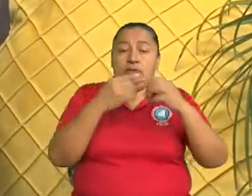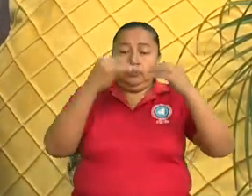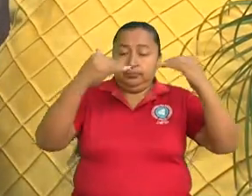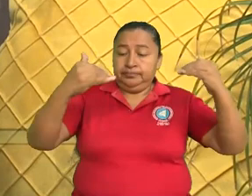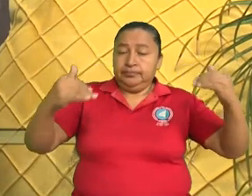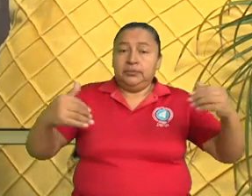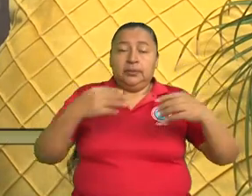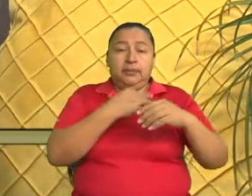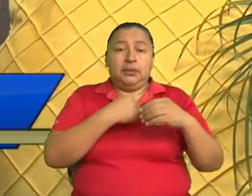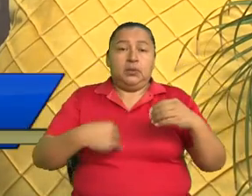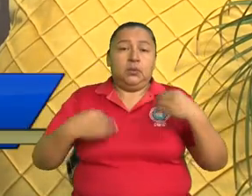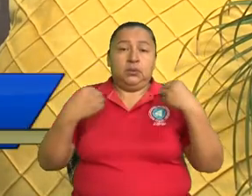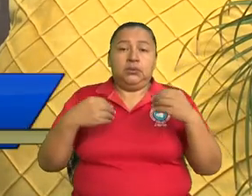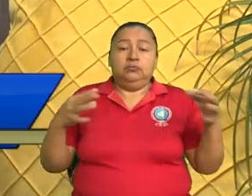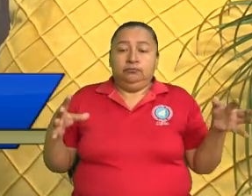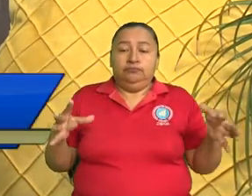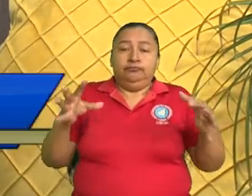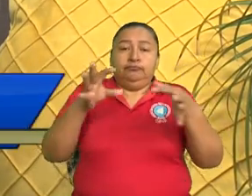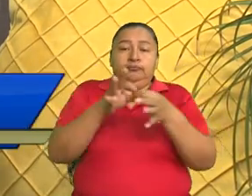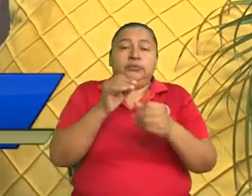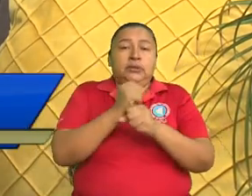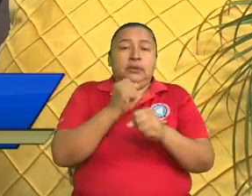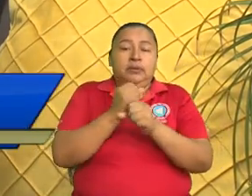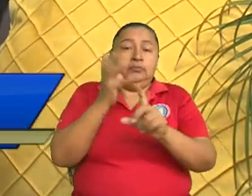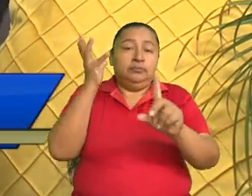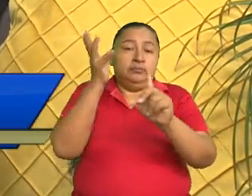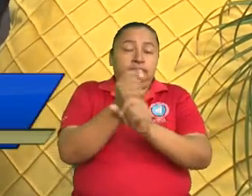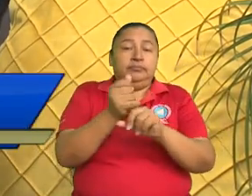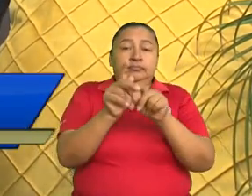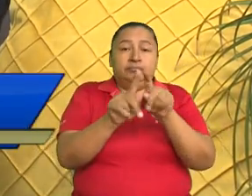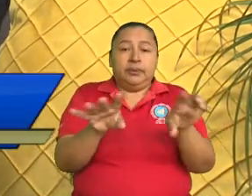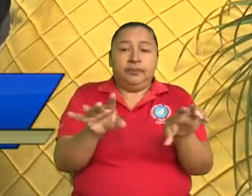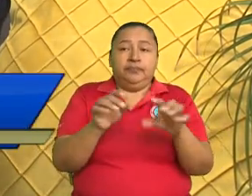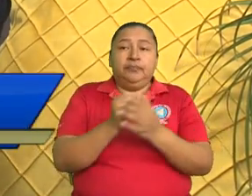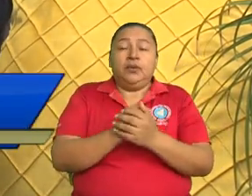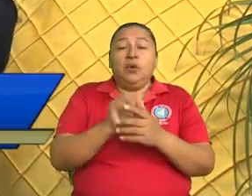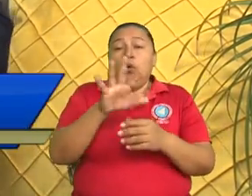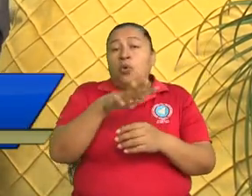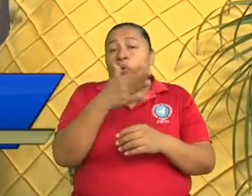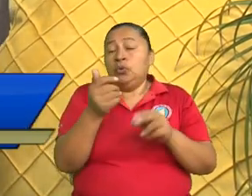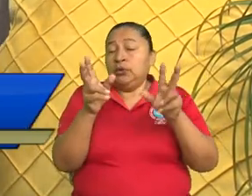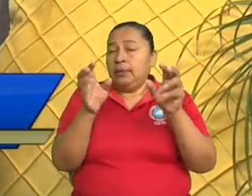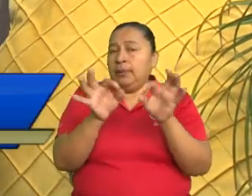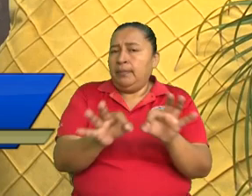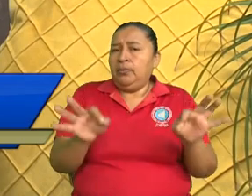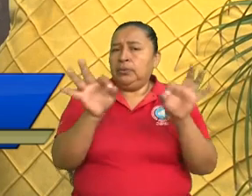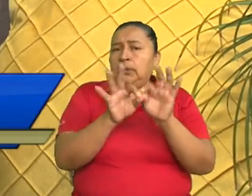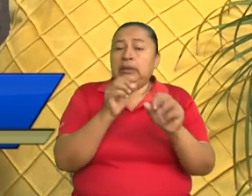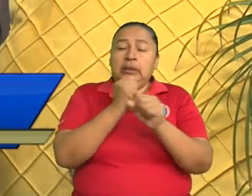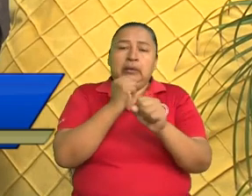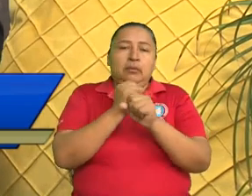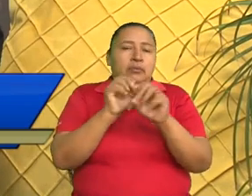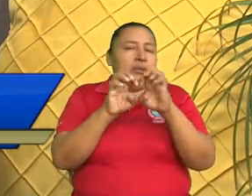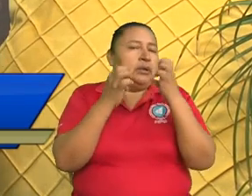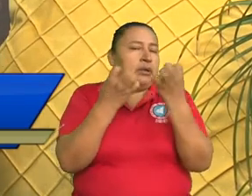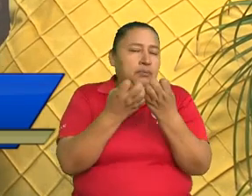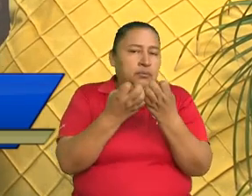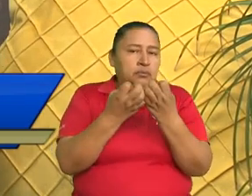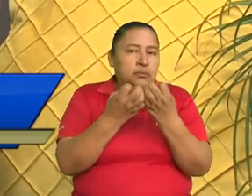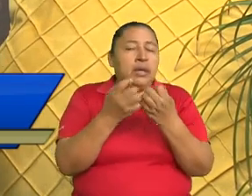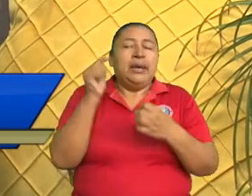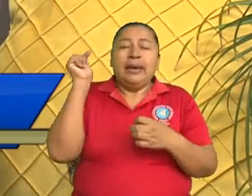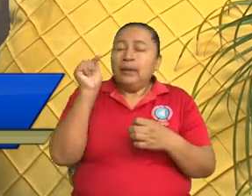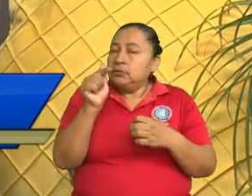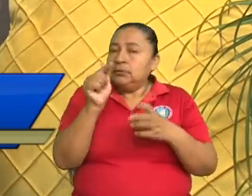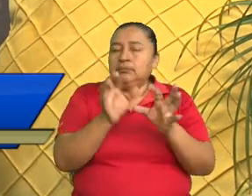de Educación trabajando en función de cumplir con los planes. Nosotros otro de los temas fundamentales es el trabajo en equipo. Eso es fundamental.